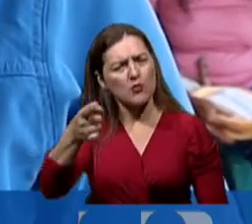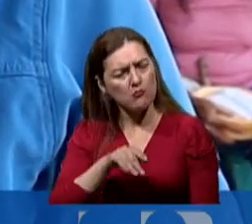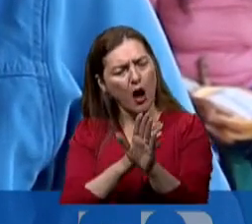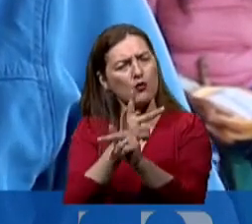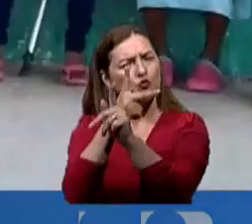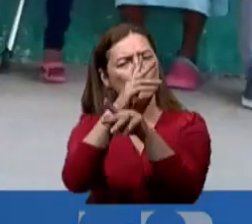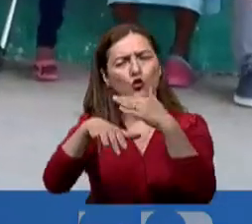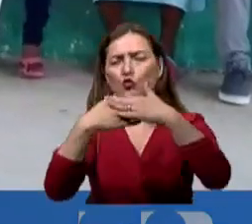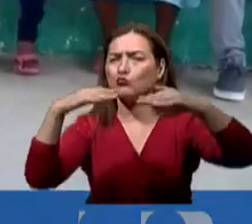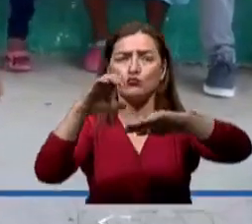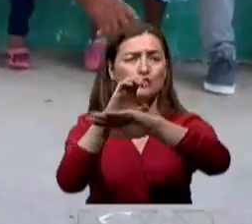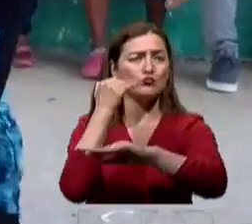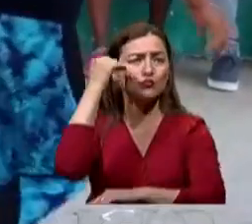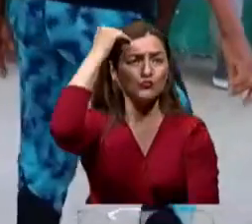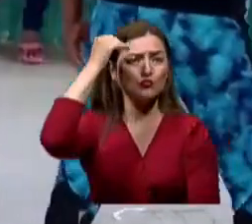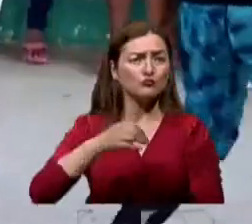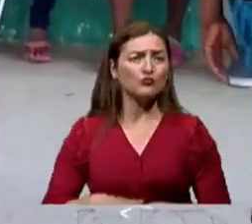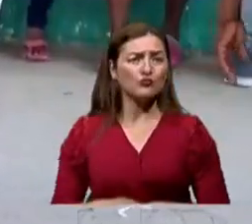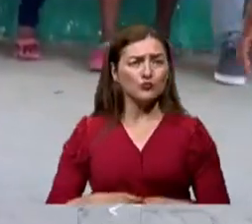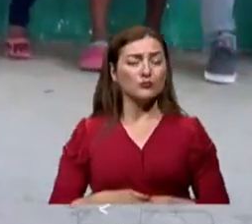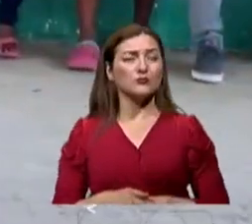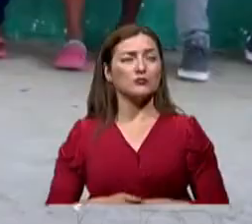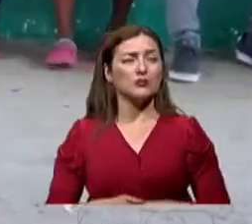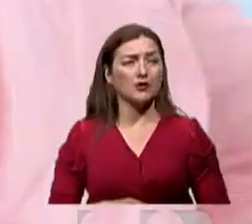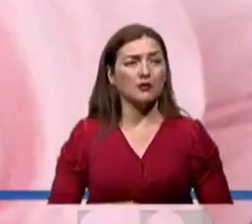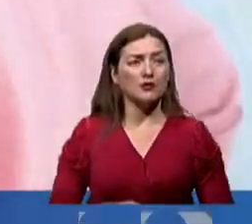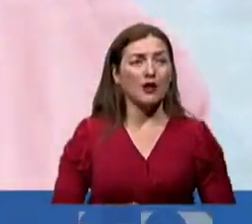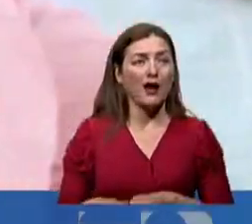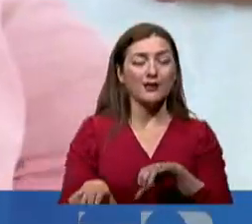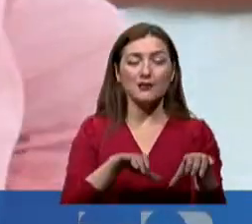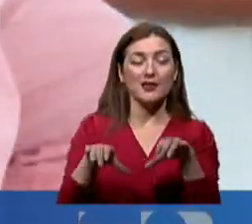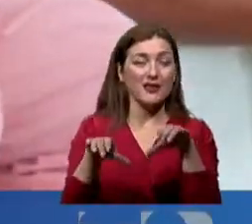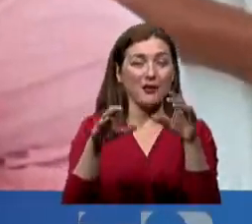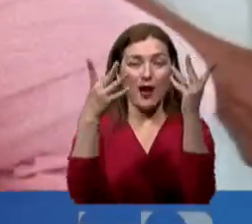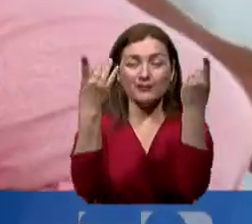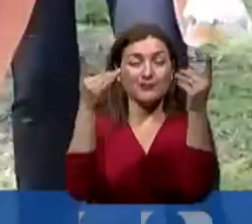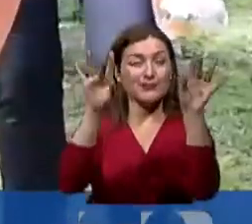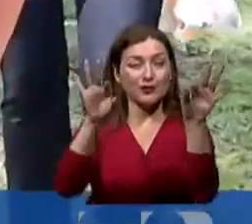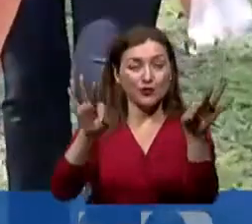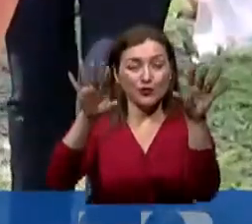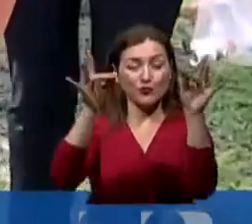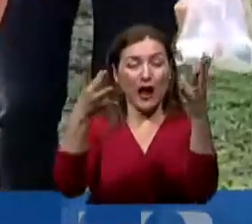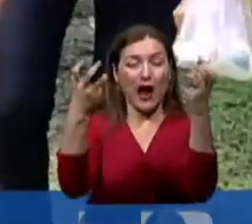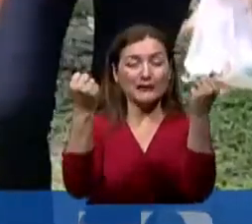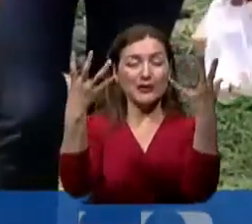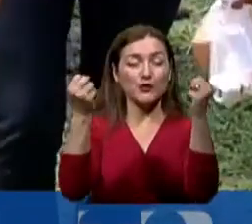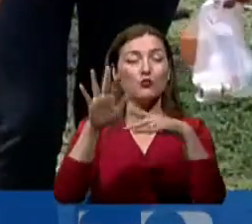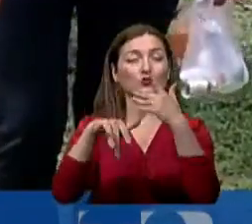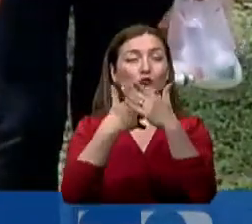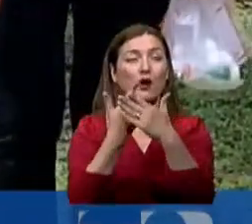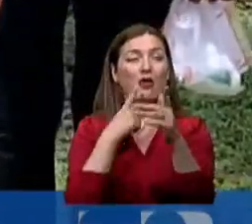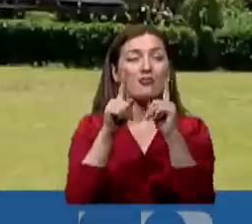aquí a nivel del país. Como parte de las actividades psicomotrices, hubo concursos, bailes y diálogo con los habitantes